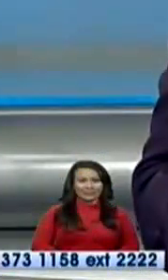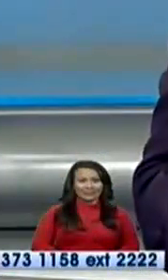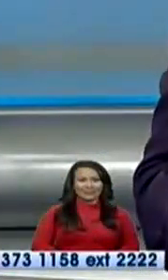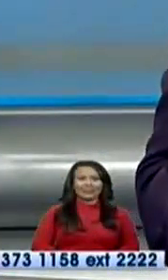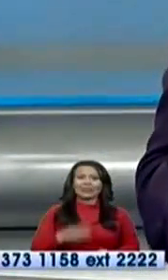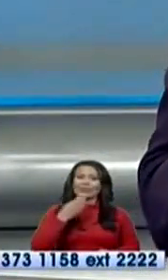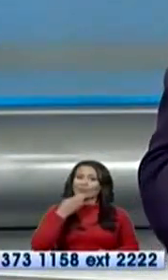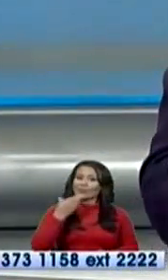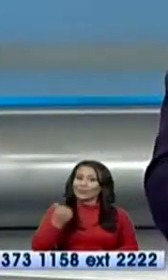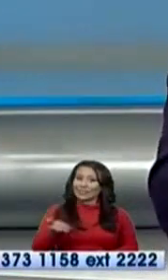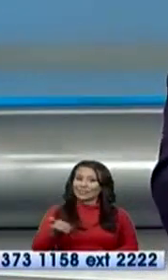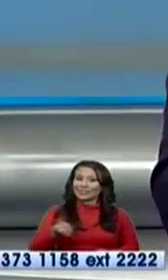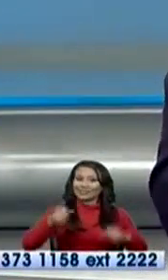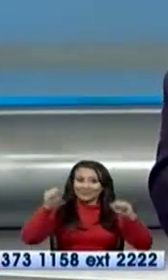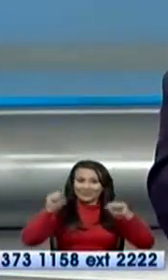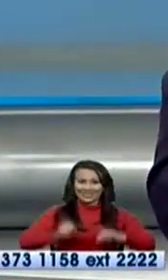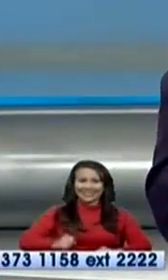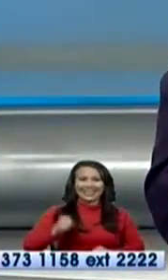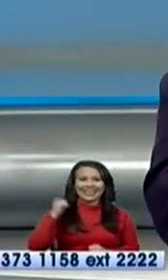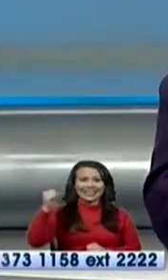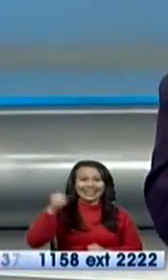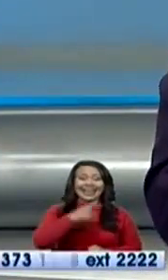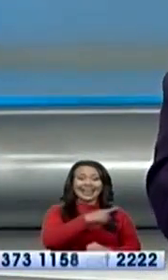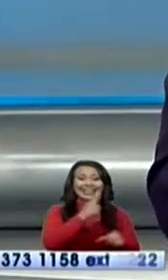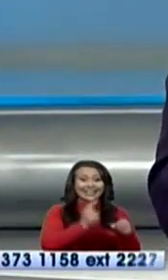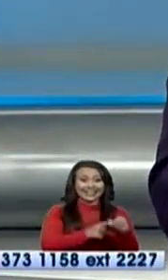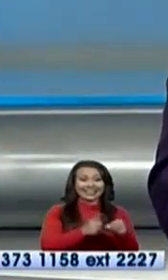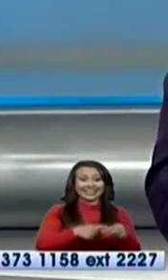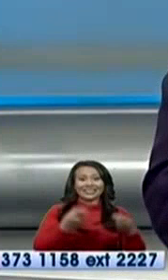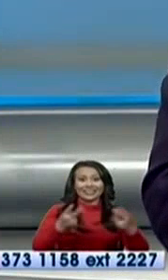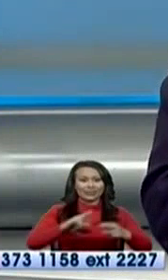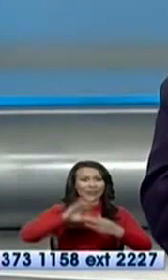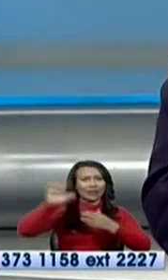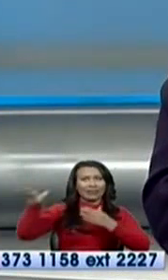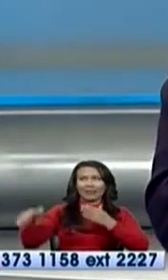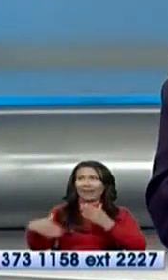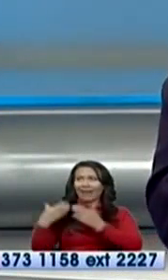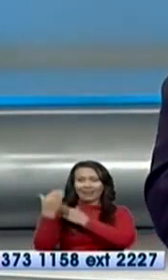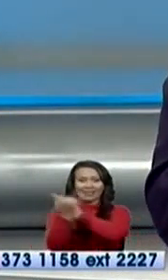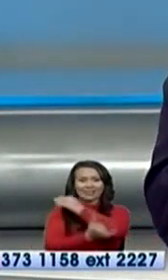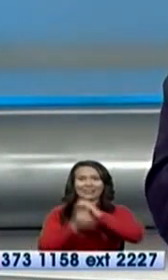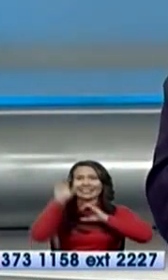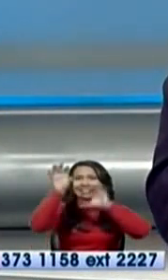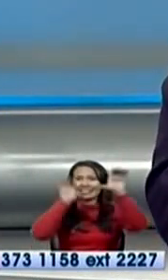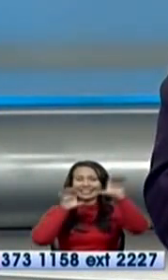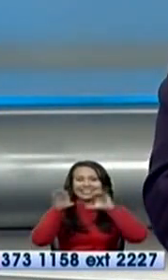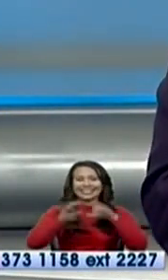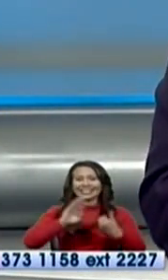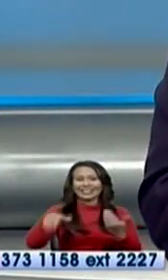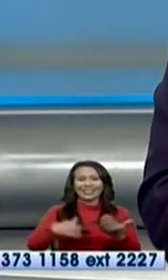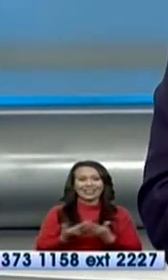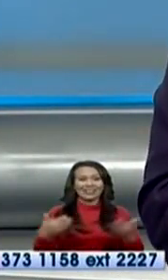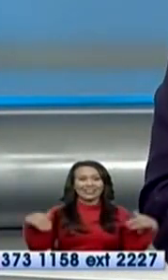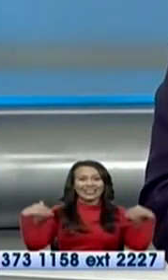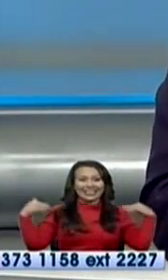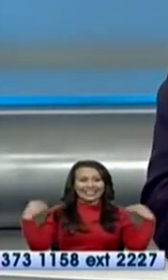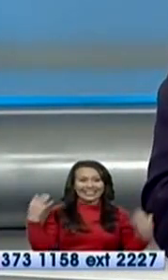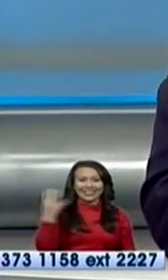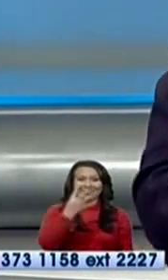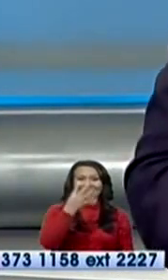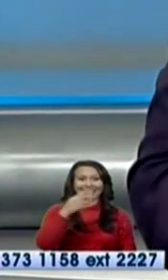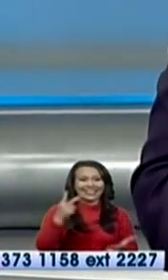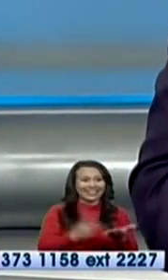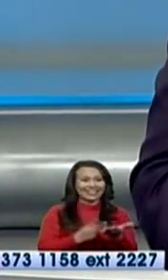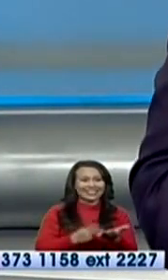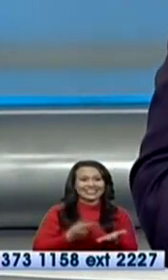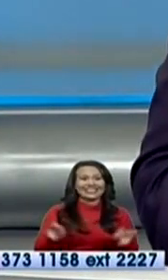Bueno, y no podía ser excepción. En la capital de la República, como en todo el país, se festejó con muchísimo júbilo el cuarto triunfo consecutivo de nuestra